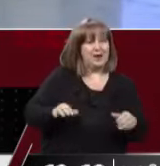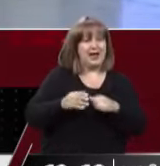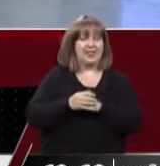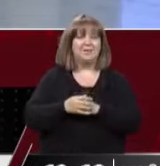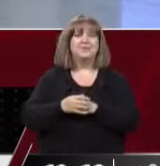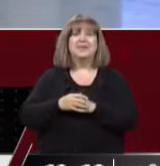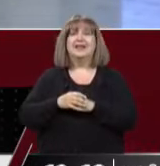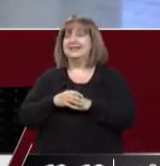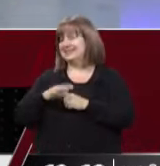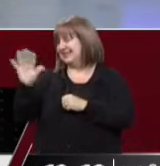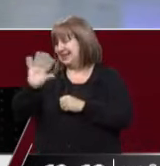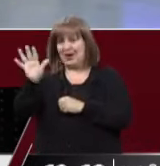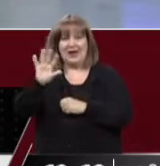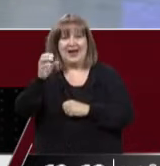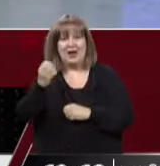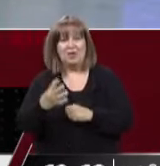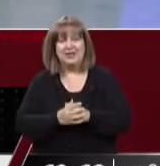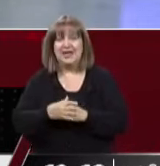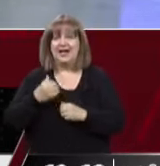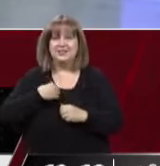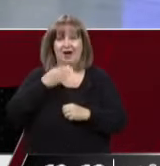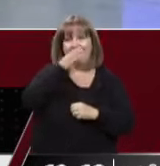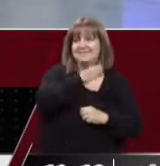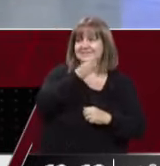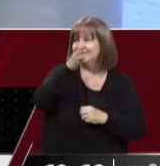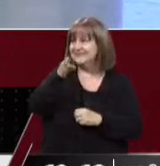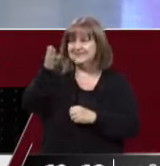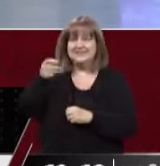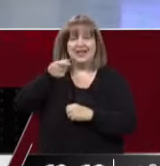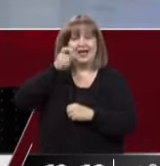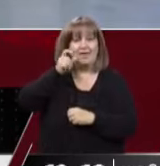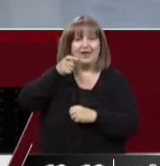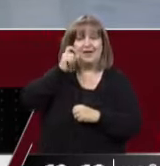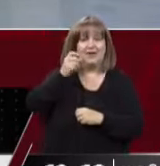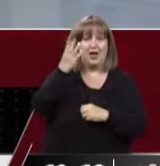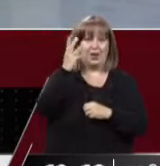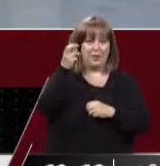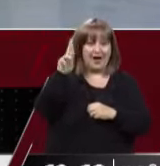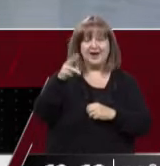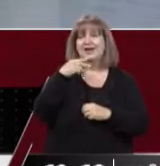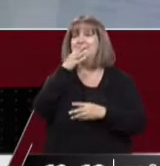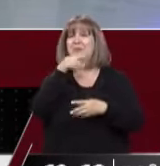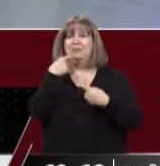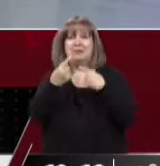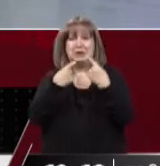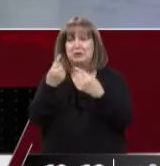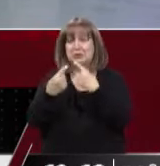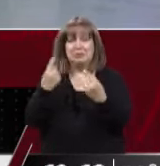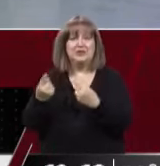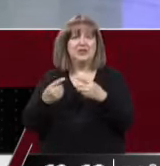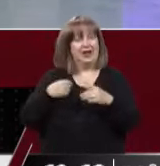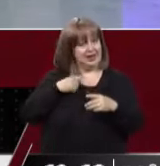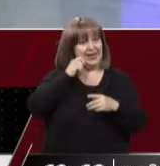el recorrido más lindo que se puede hacer, imagínate. Anduve por bares, anduve por cafés, anduve por